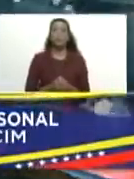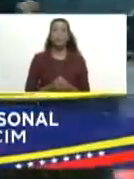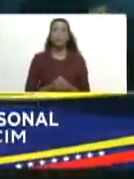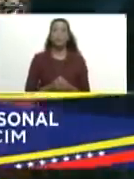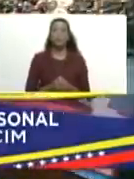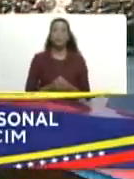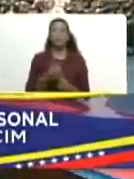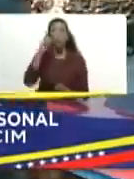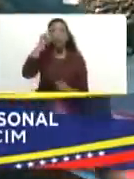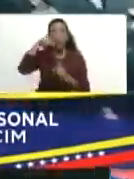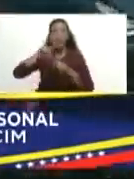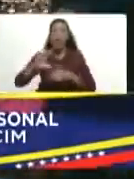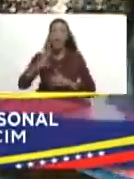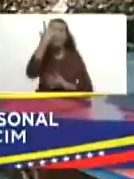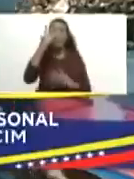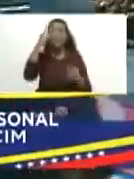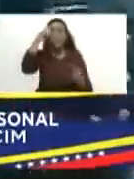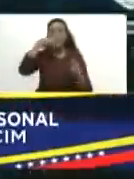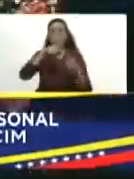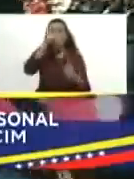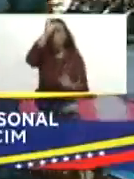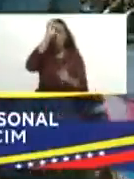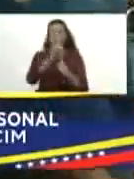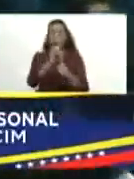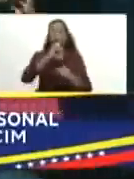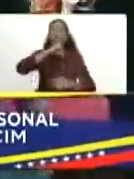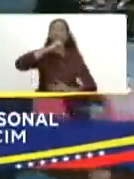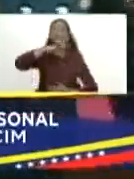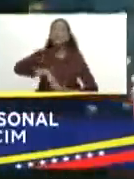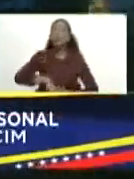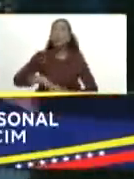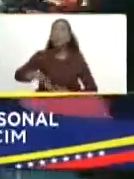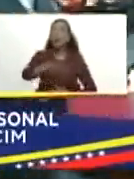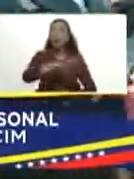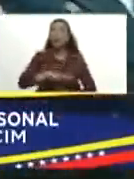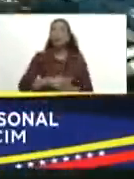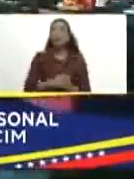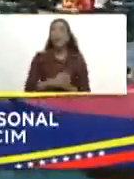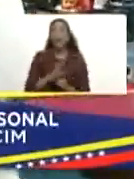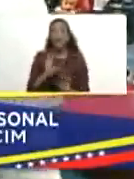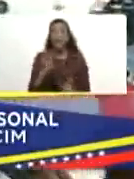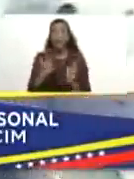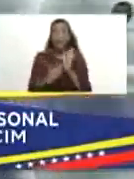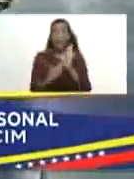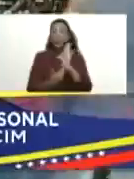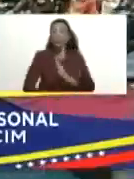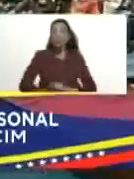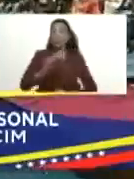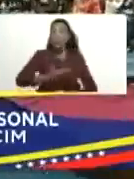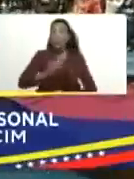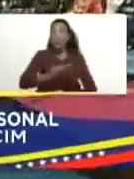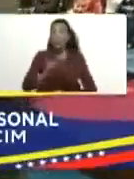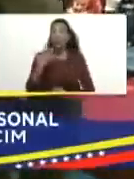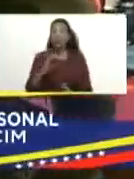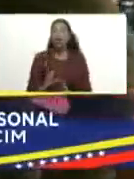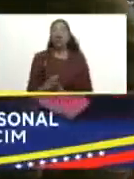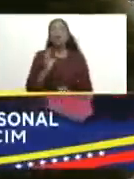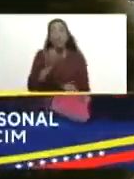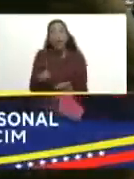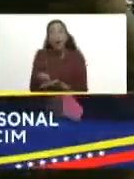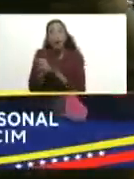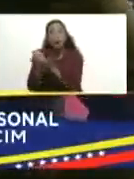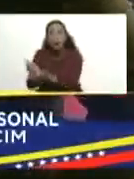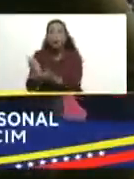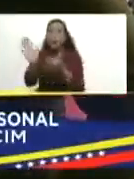Está enmarcada en el quinto objetivo histórico de la nación. Este establece la importancia de contribuir con